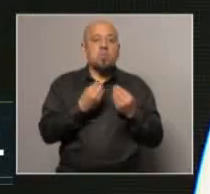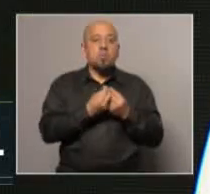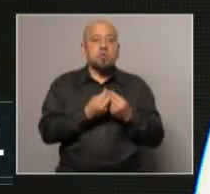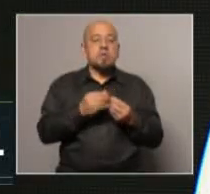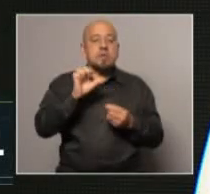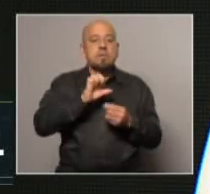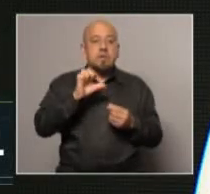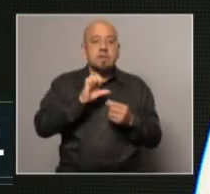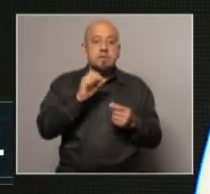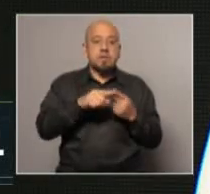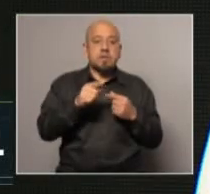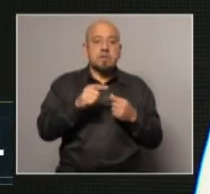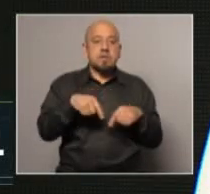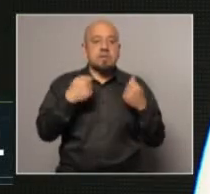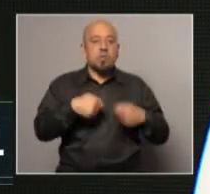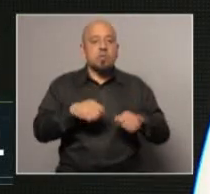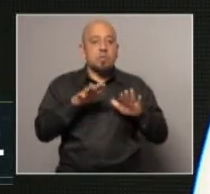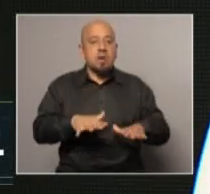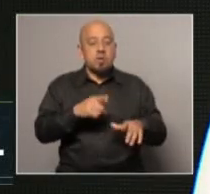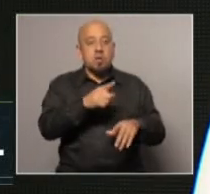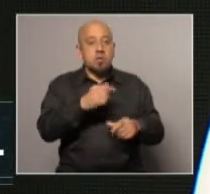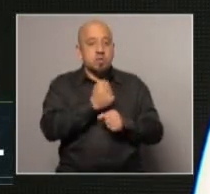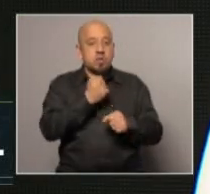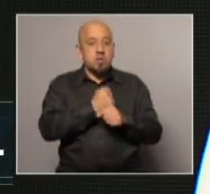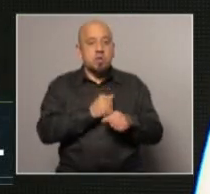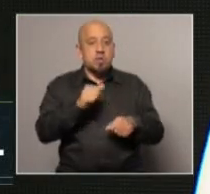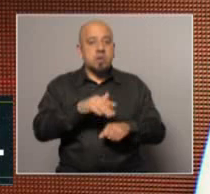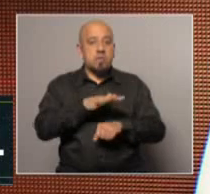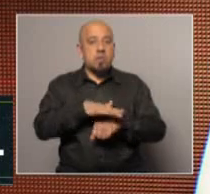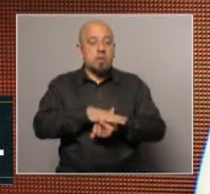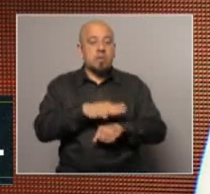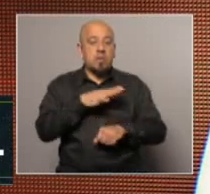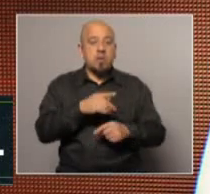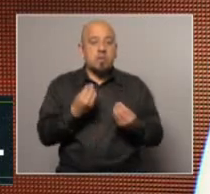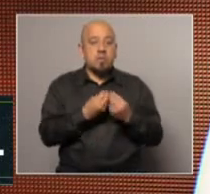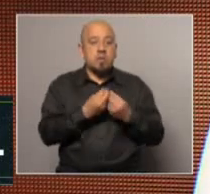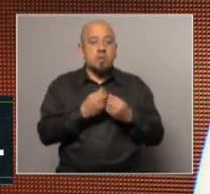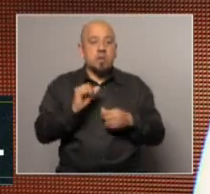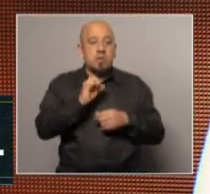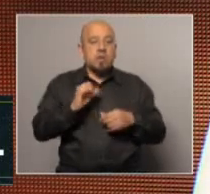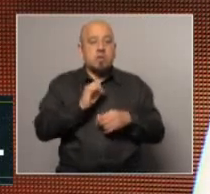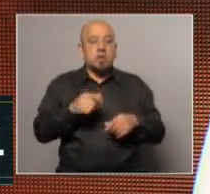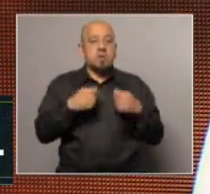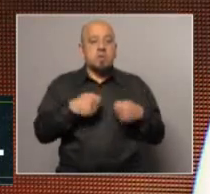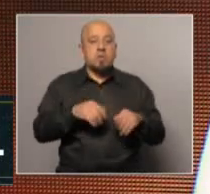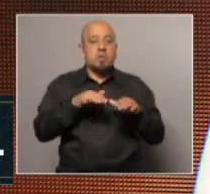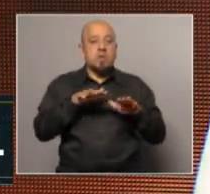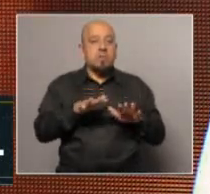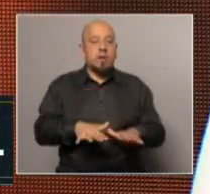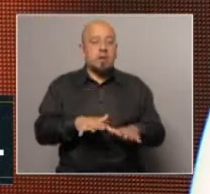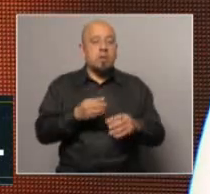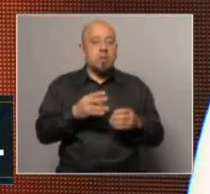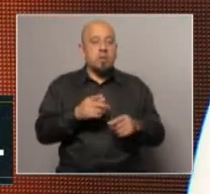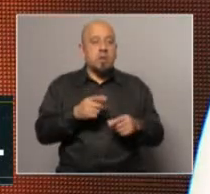enviaron a seguro de paro a sus trabajadores en este momento. Hay muchas de estas empresas con trabajadores en seguro de paro porque no han podido exportar.